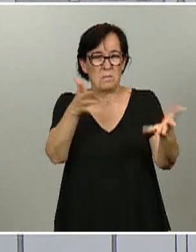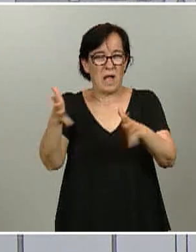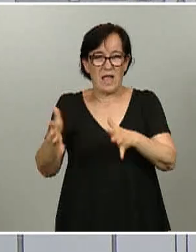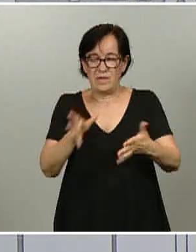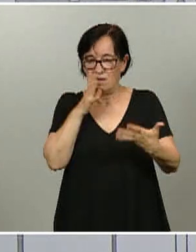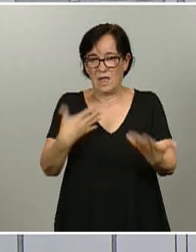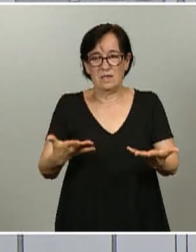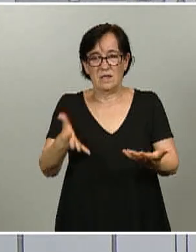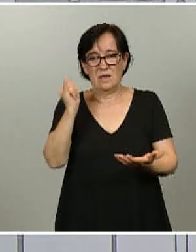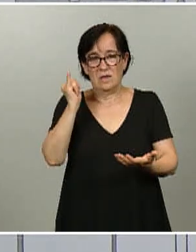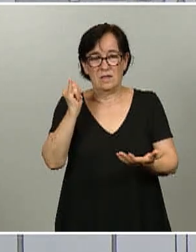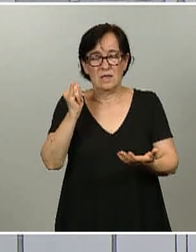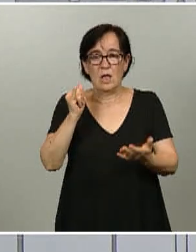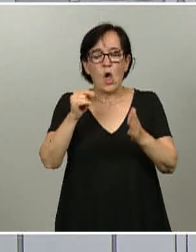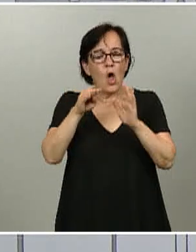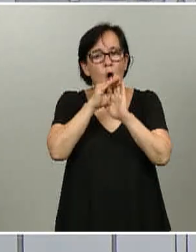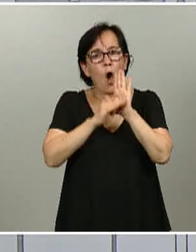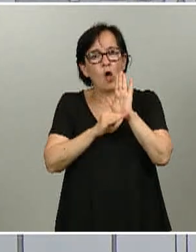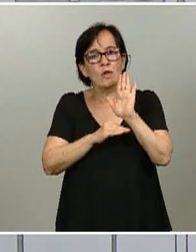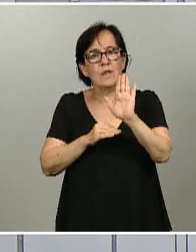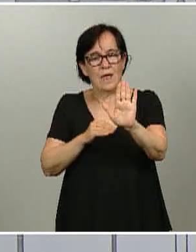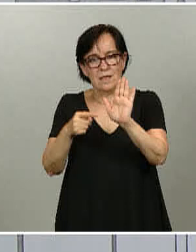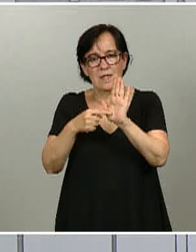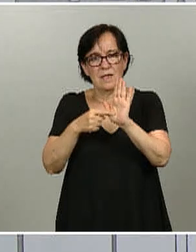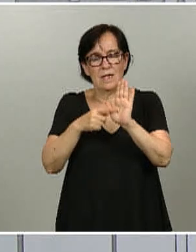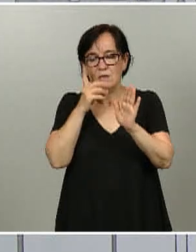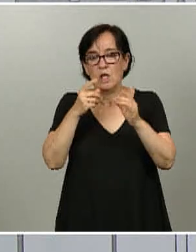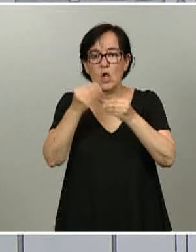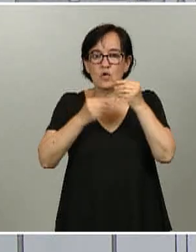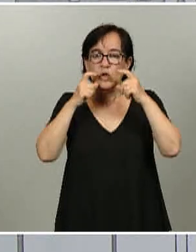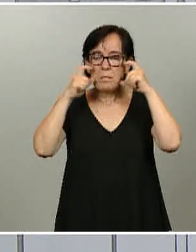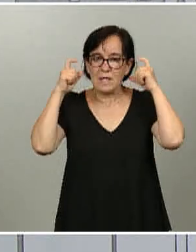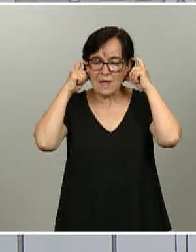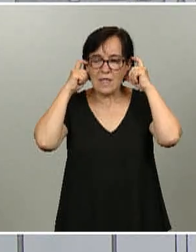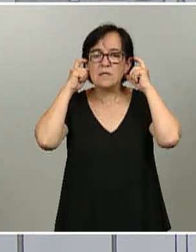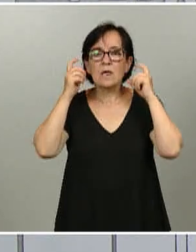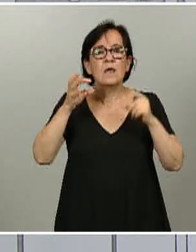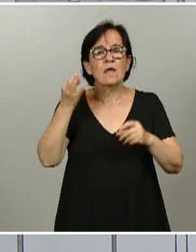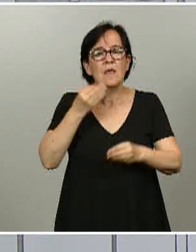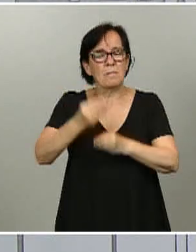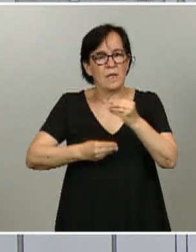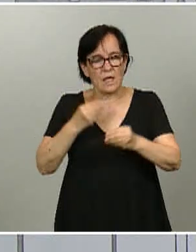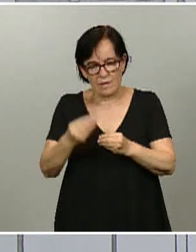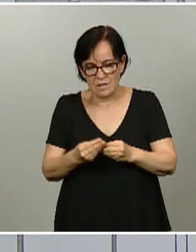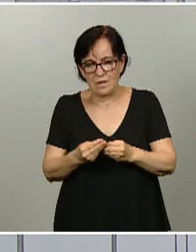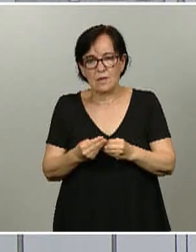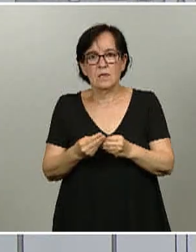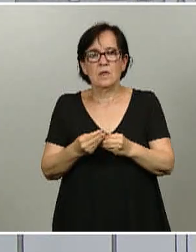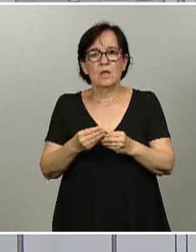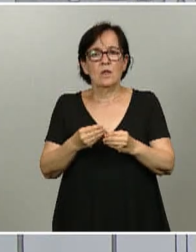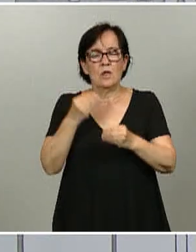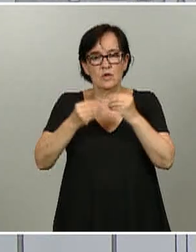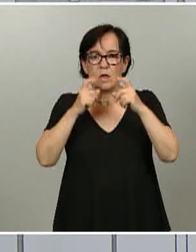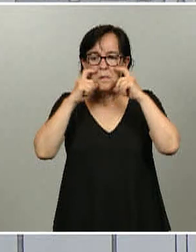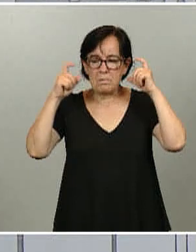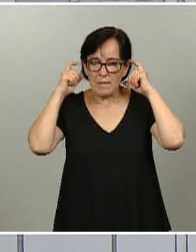las órdenes que decretan que el uso de mascarillas se tiene que hacer. Se tiene que utilizar mascarillas en lugares donde no se